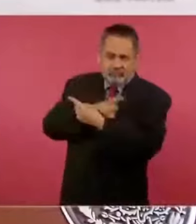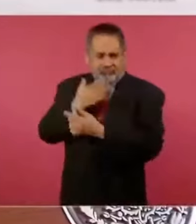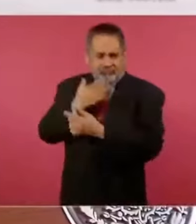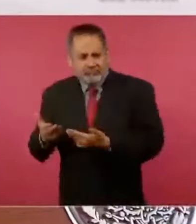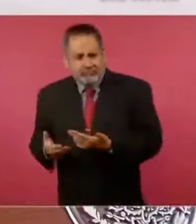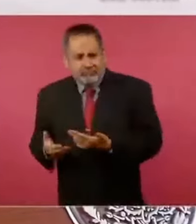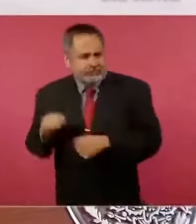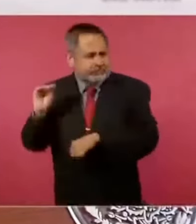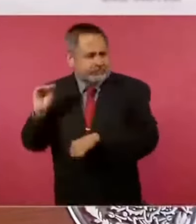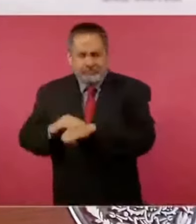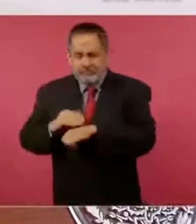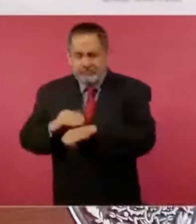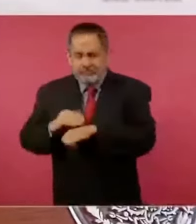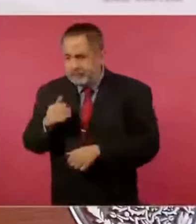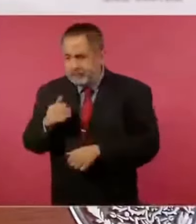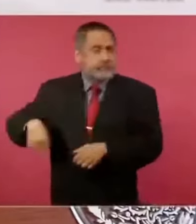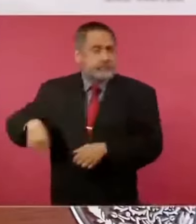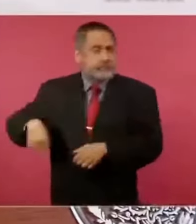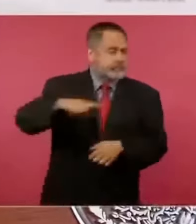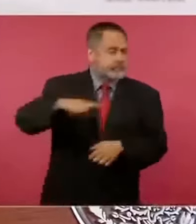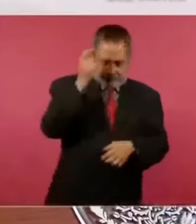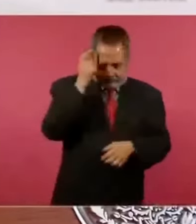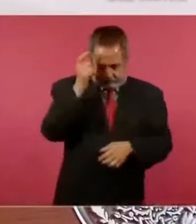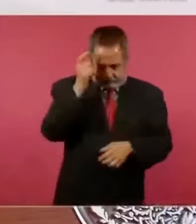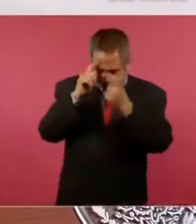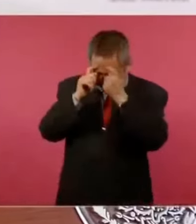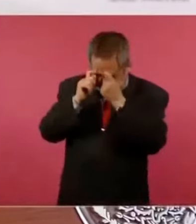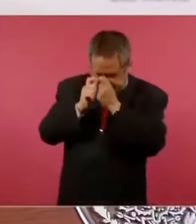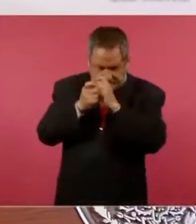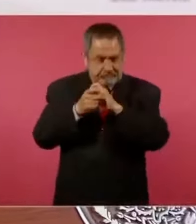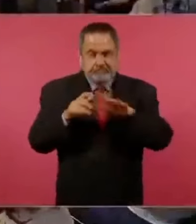Hay una revolución de las conciencias